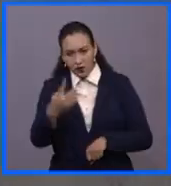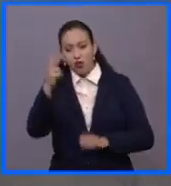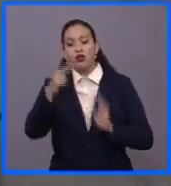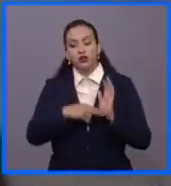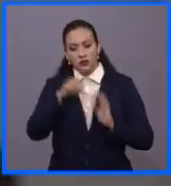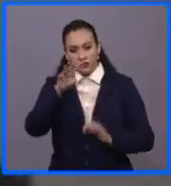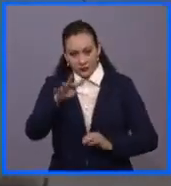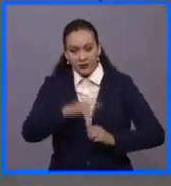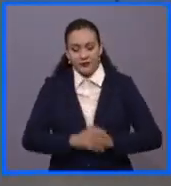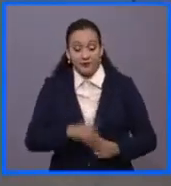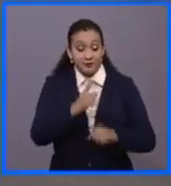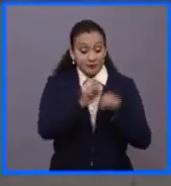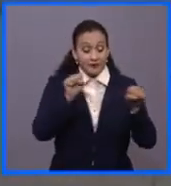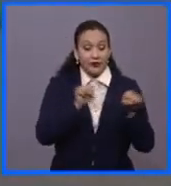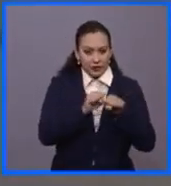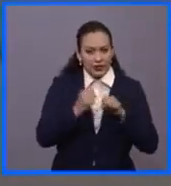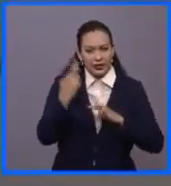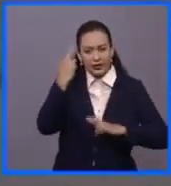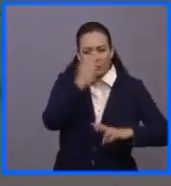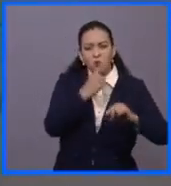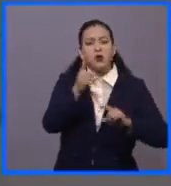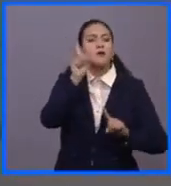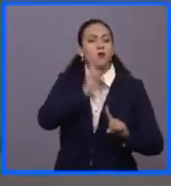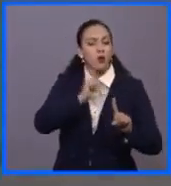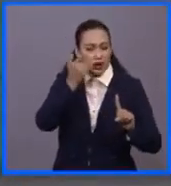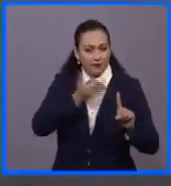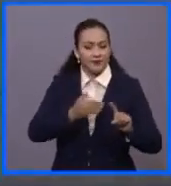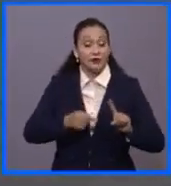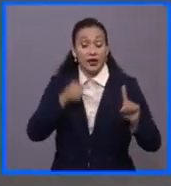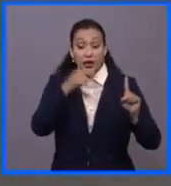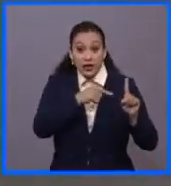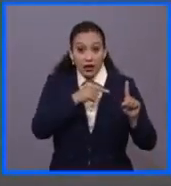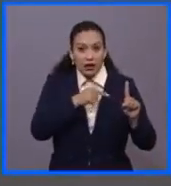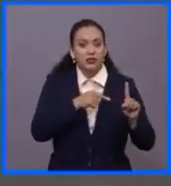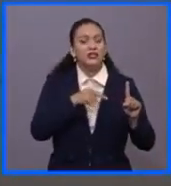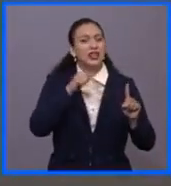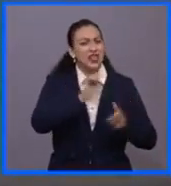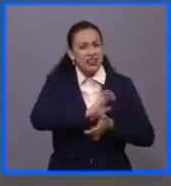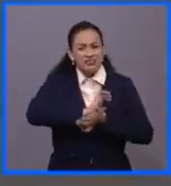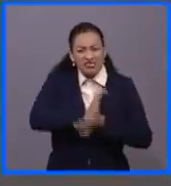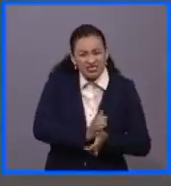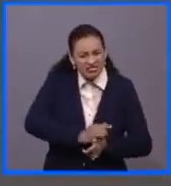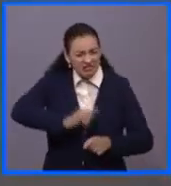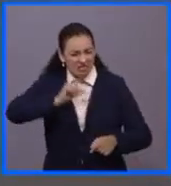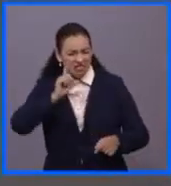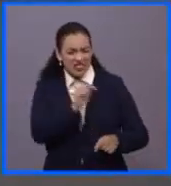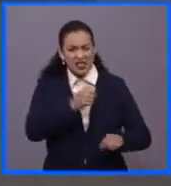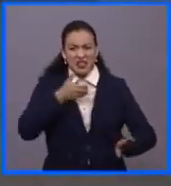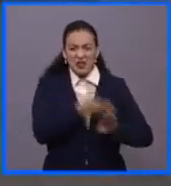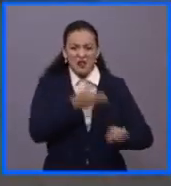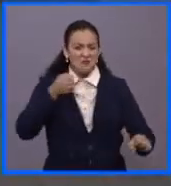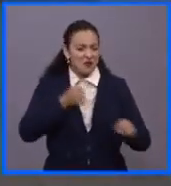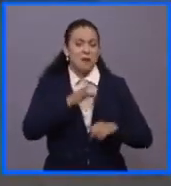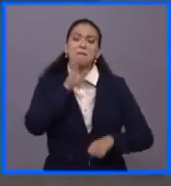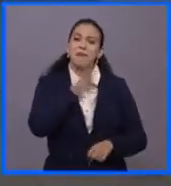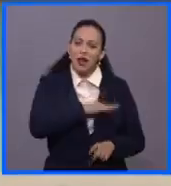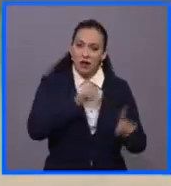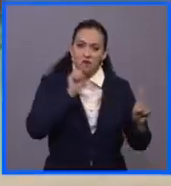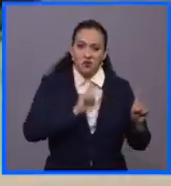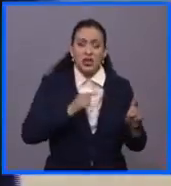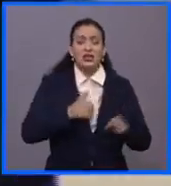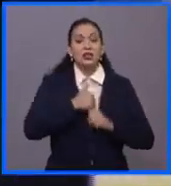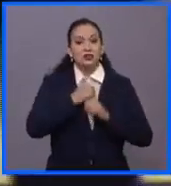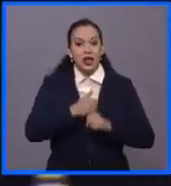1064/2019, la primera sala estudió el caso de una mujer que fue víctima de humillación, intimidación y agresiones durante la